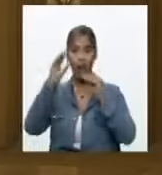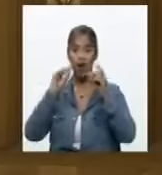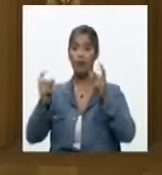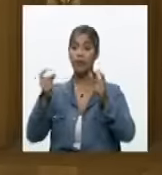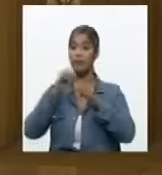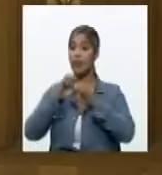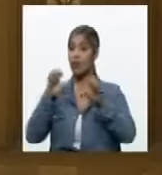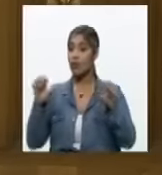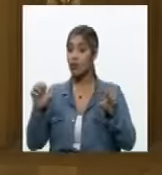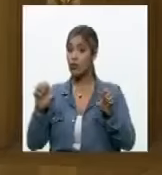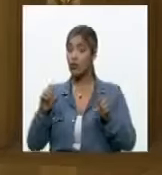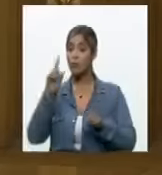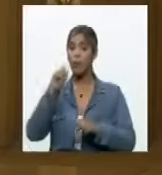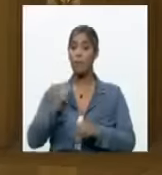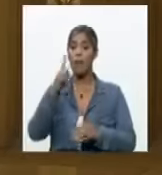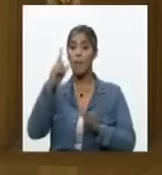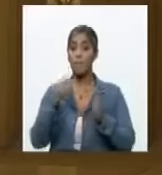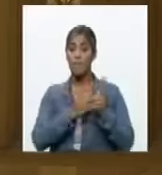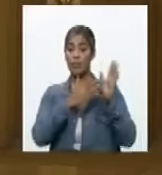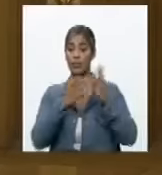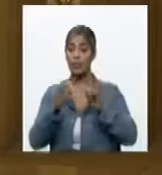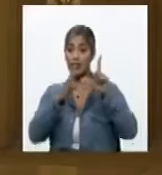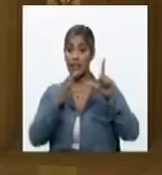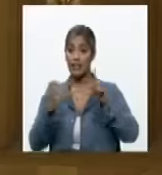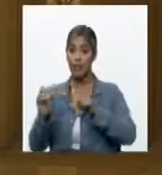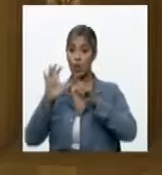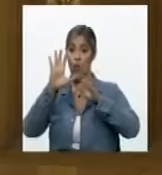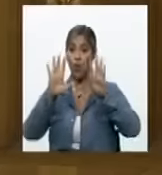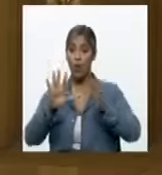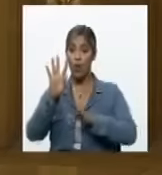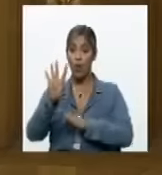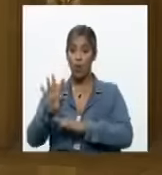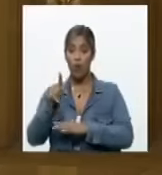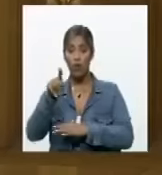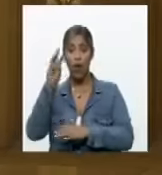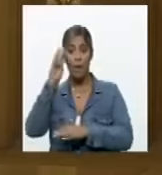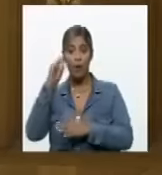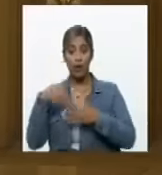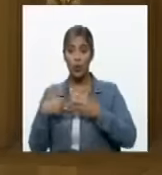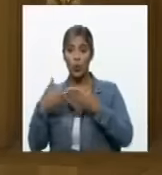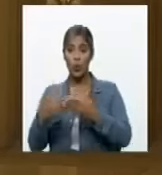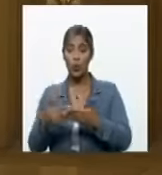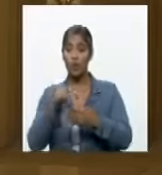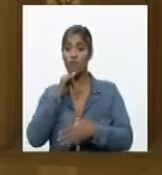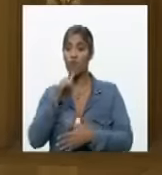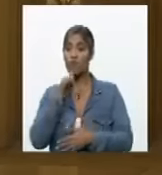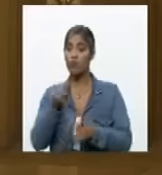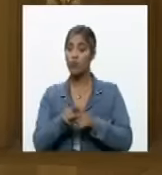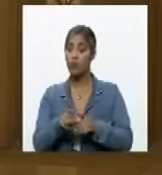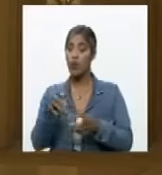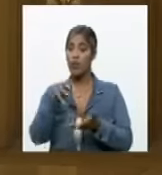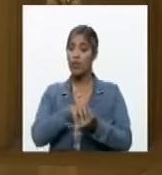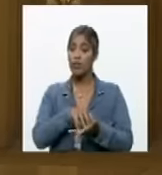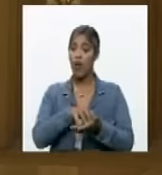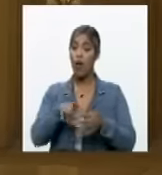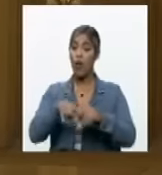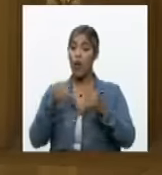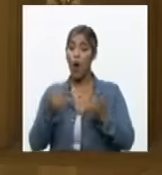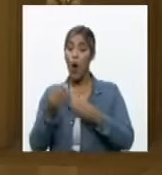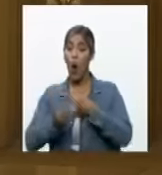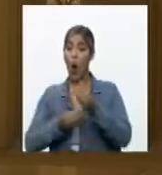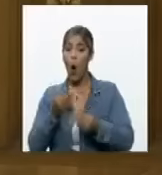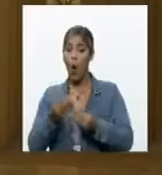en 1794, el maestro entrega un documento llamado El estado actual de la escuela